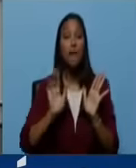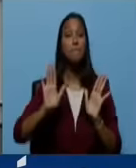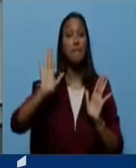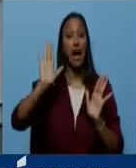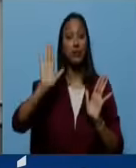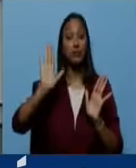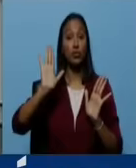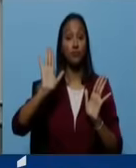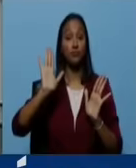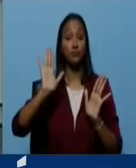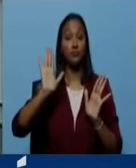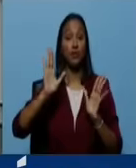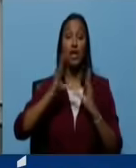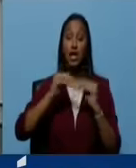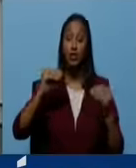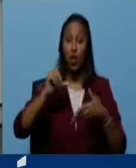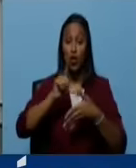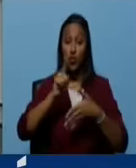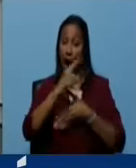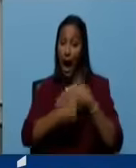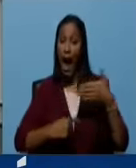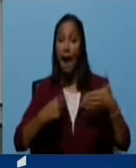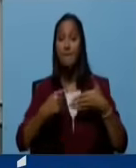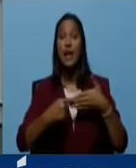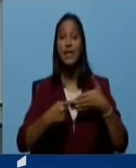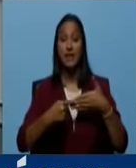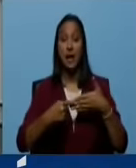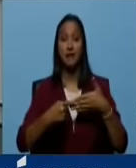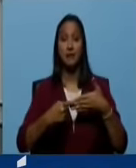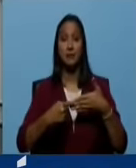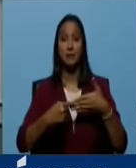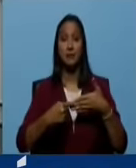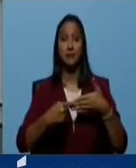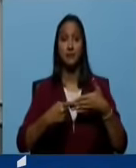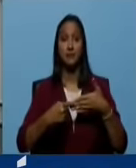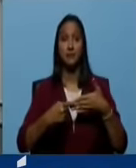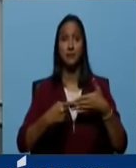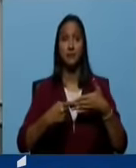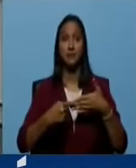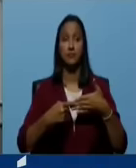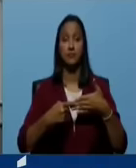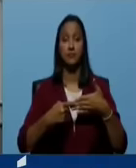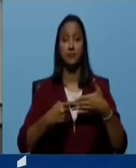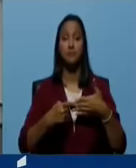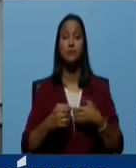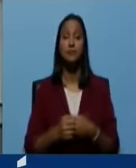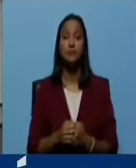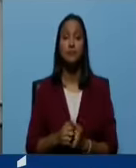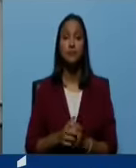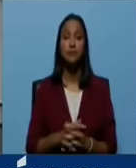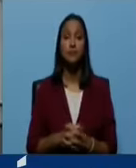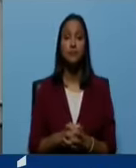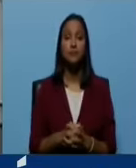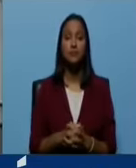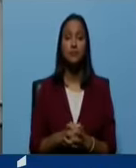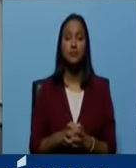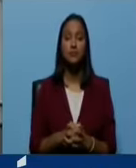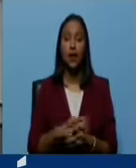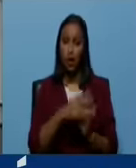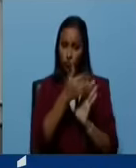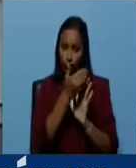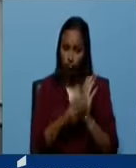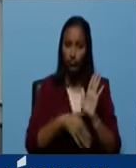similar en América Latina, como lo es en sus instancias correspondientes que la han validado la